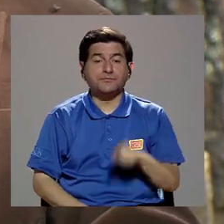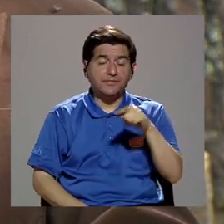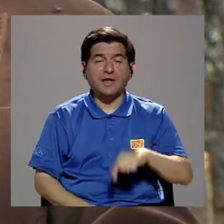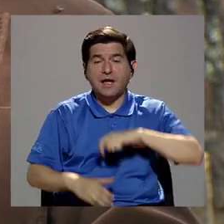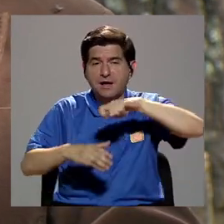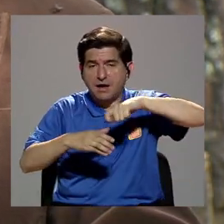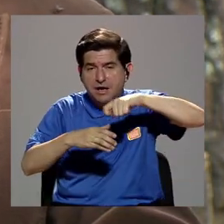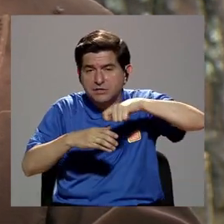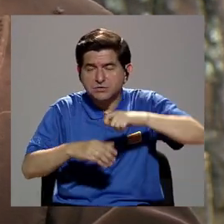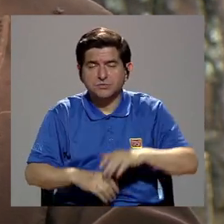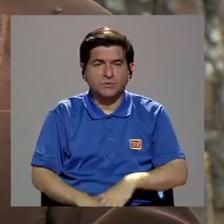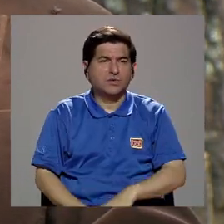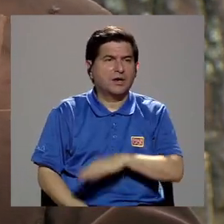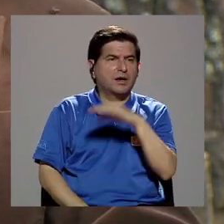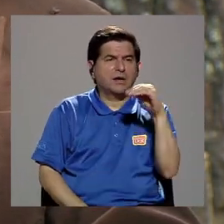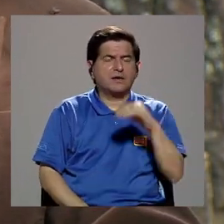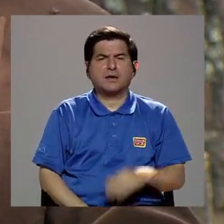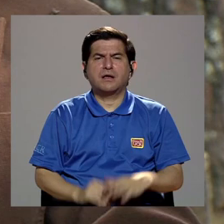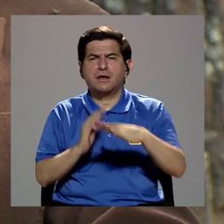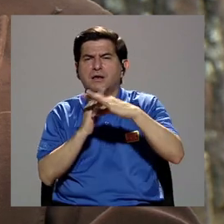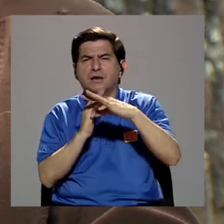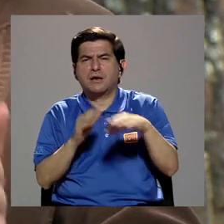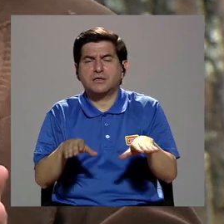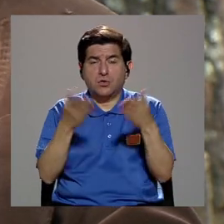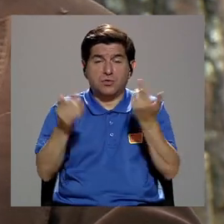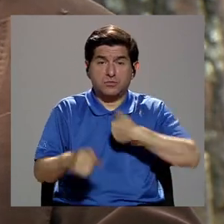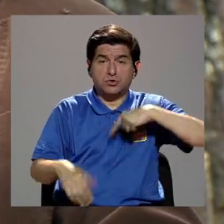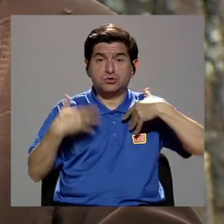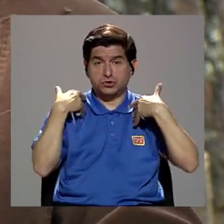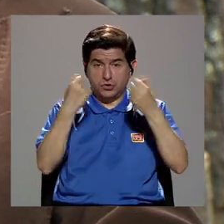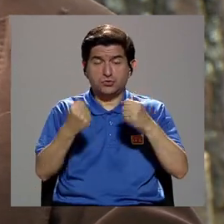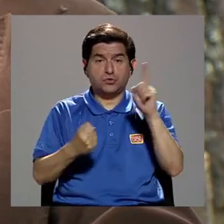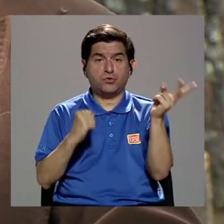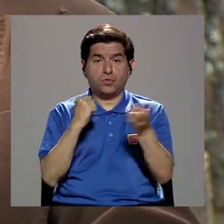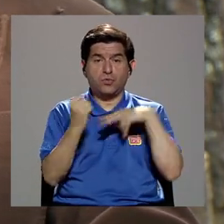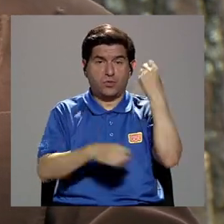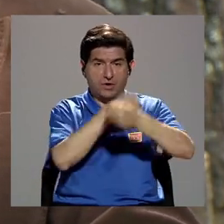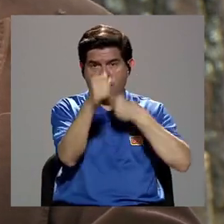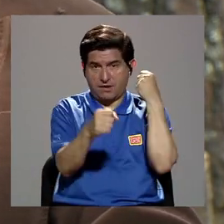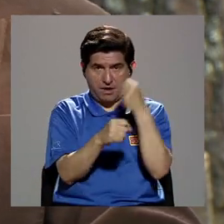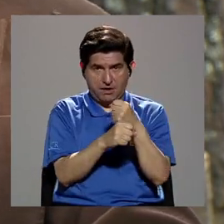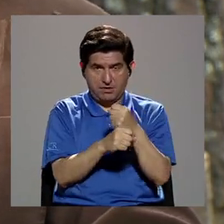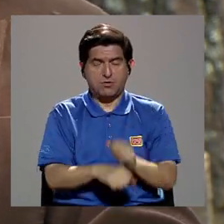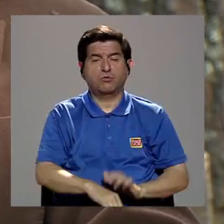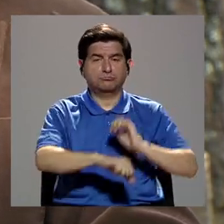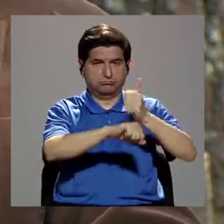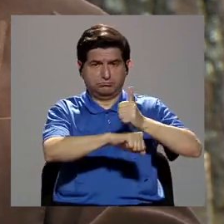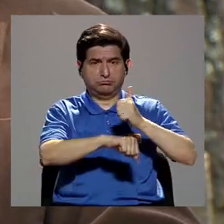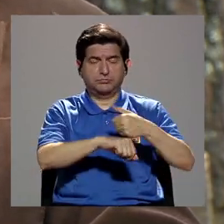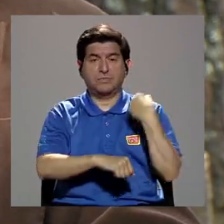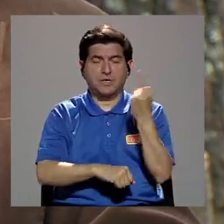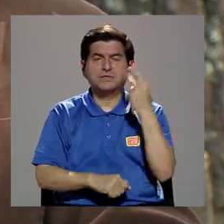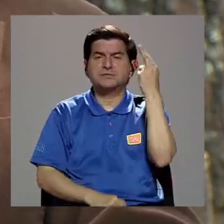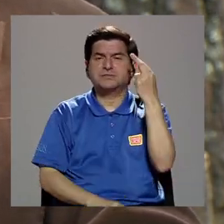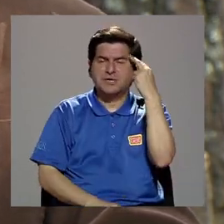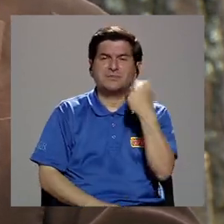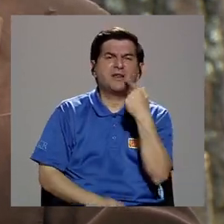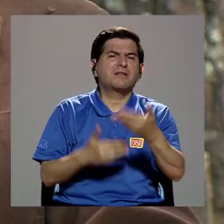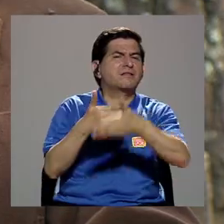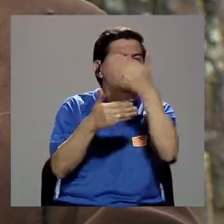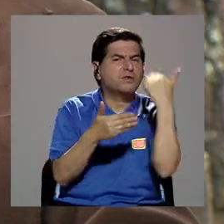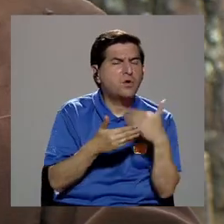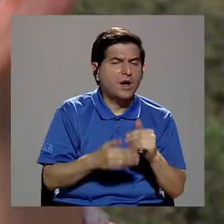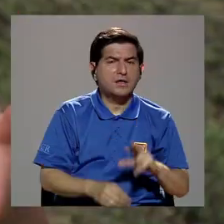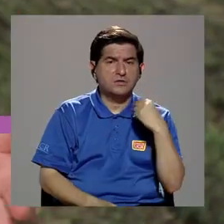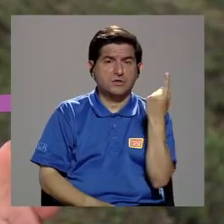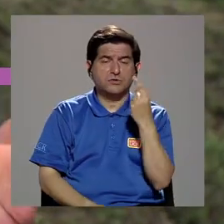está nuestro azúcar, ver cómo está nuestro colesterol, si somos sanos, por lo menos una vez al año, para poder definir. Y siempre hacer la reflexión que usted